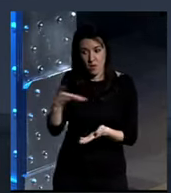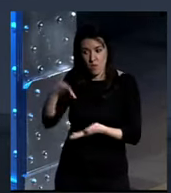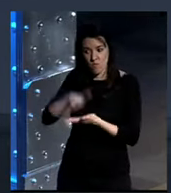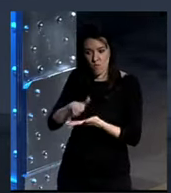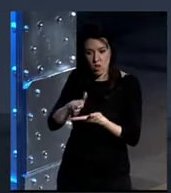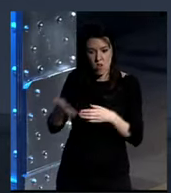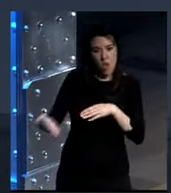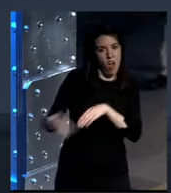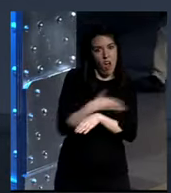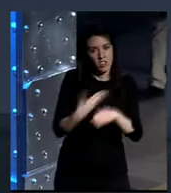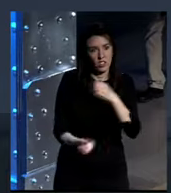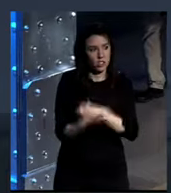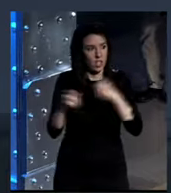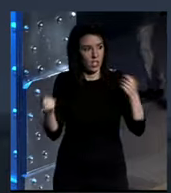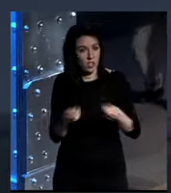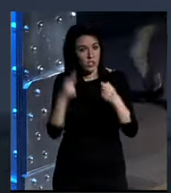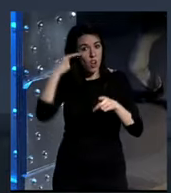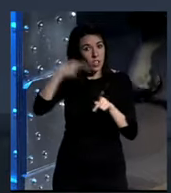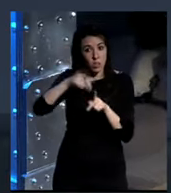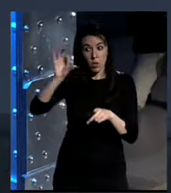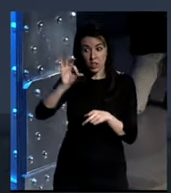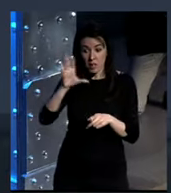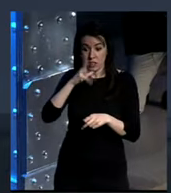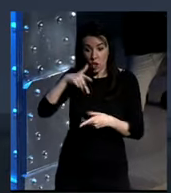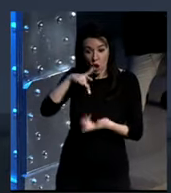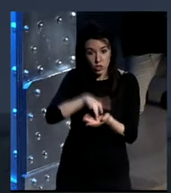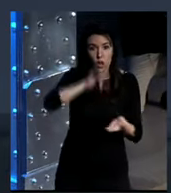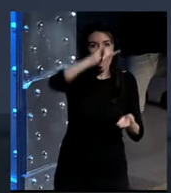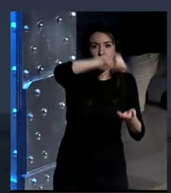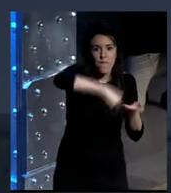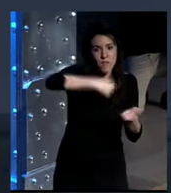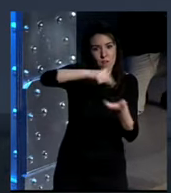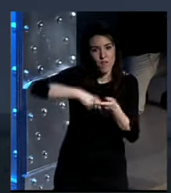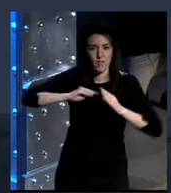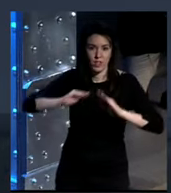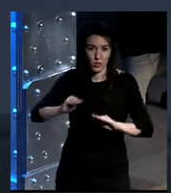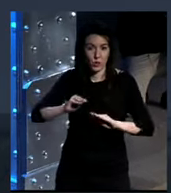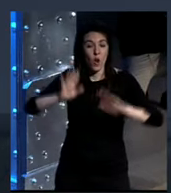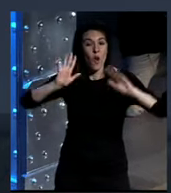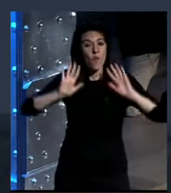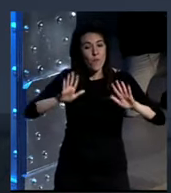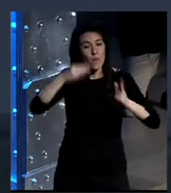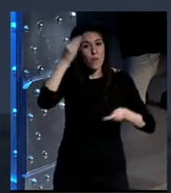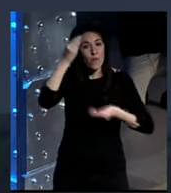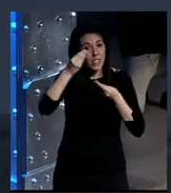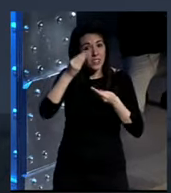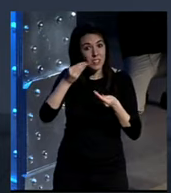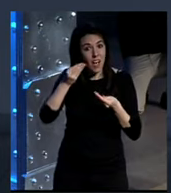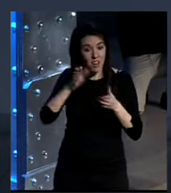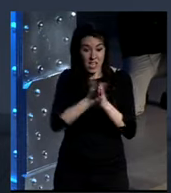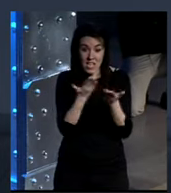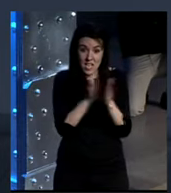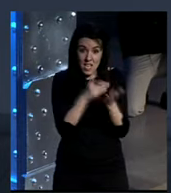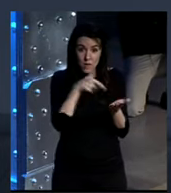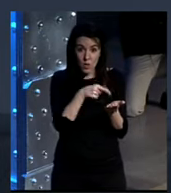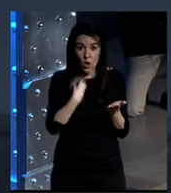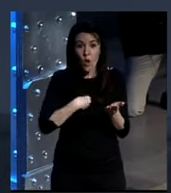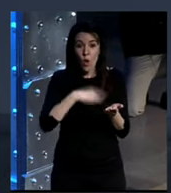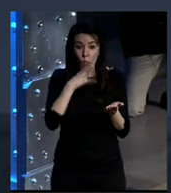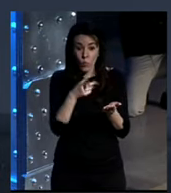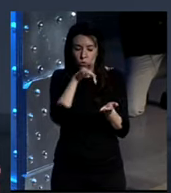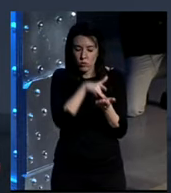Sebastián hoy nos hubiera firmado ese libro a todos y cada uno. Pero pensar que dentro de él, porque una de las